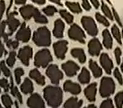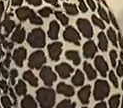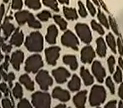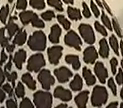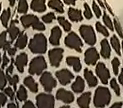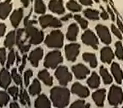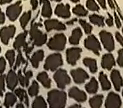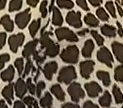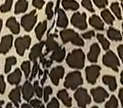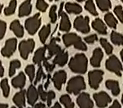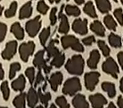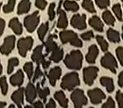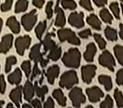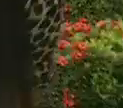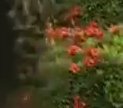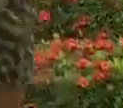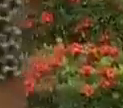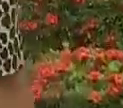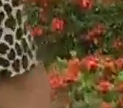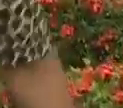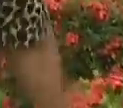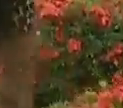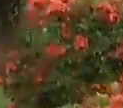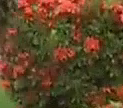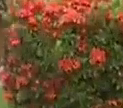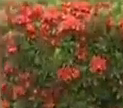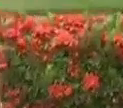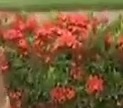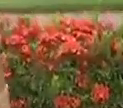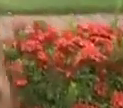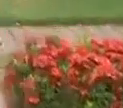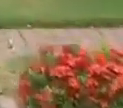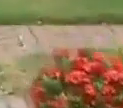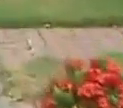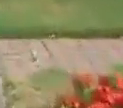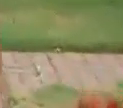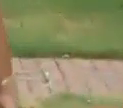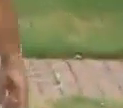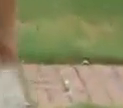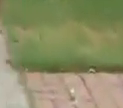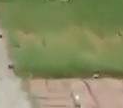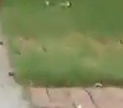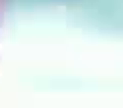mujer que siempre quise ser. Informó Adriana Peralta.